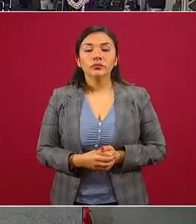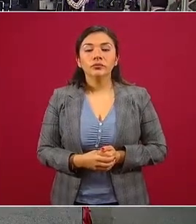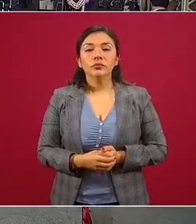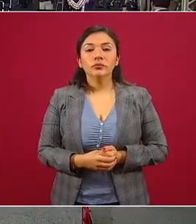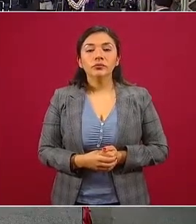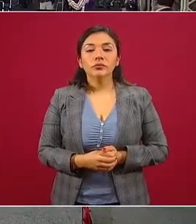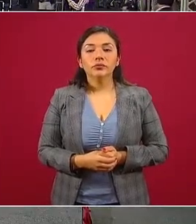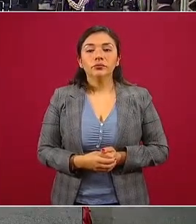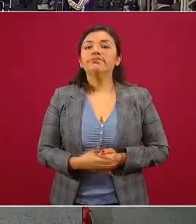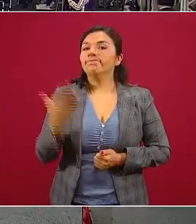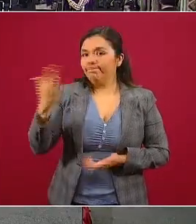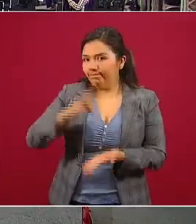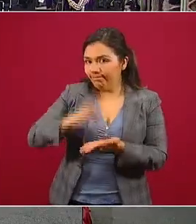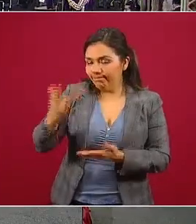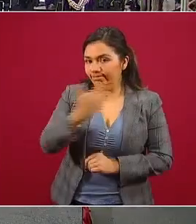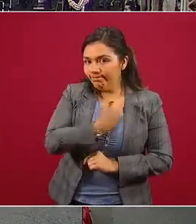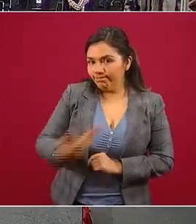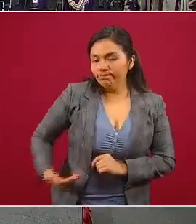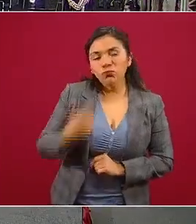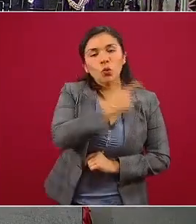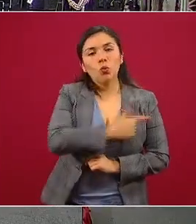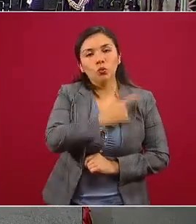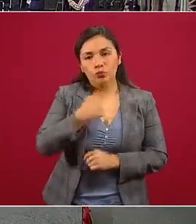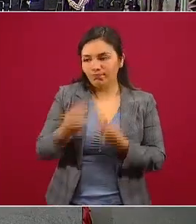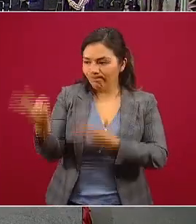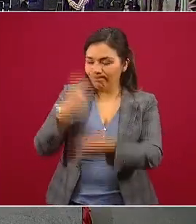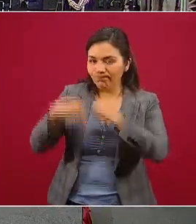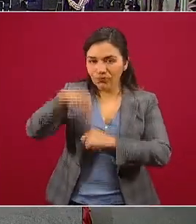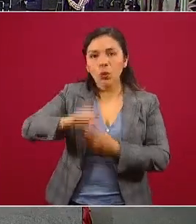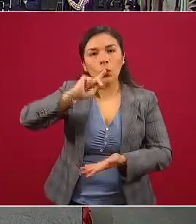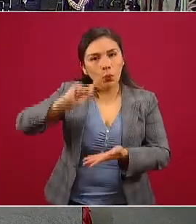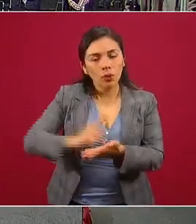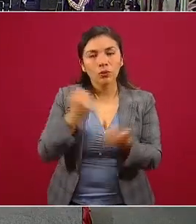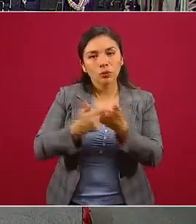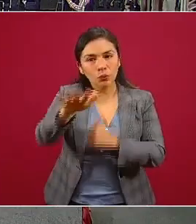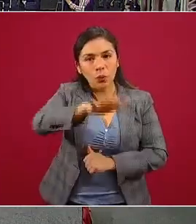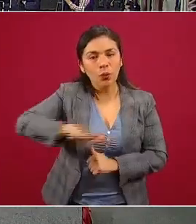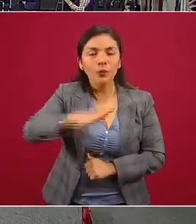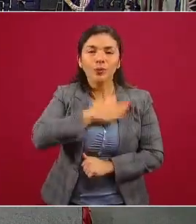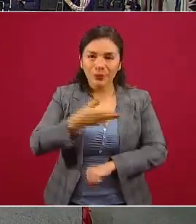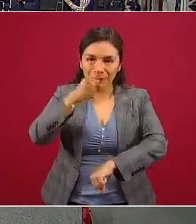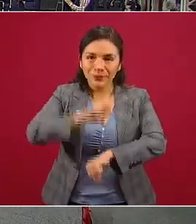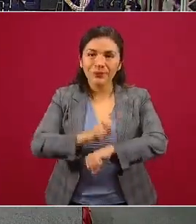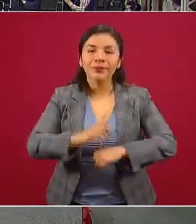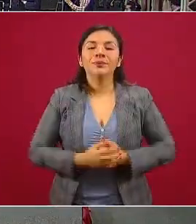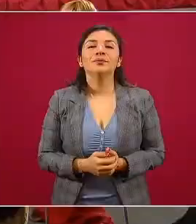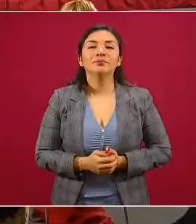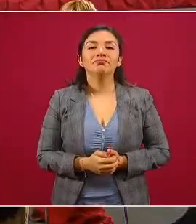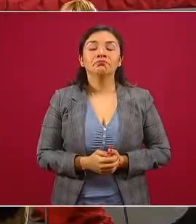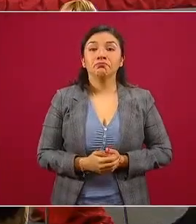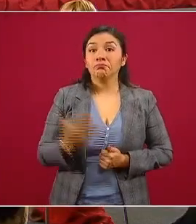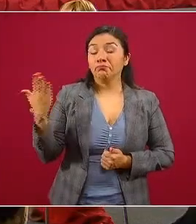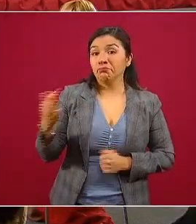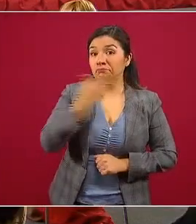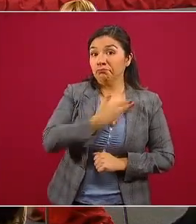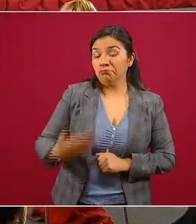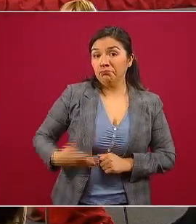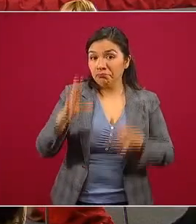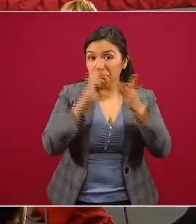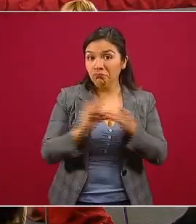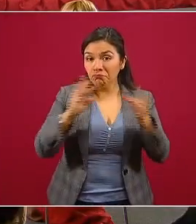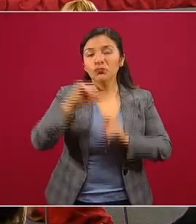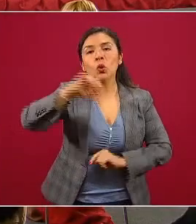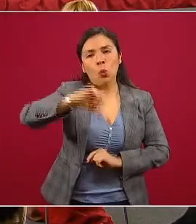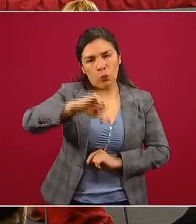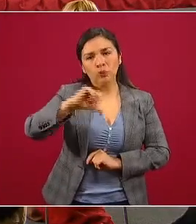Muchas gracias, señor presidente. Es un gusto estar nuevamente con ustedes. Muy buenos días. Como ya dijo el presidente,